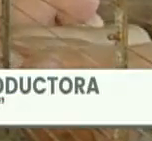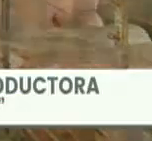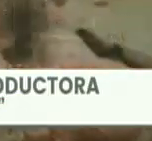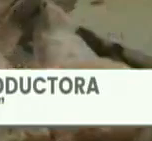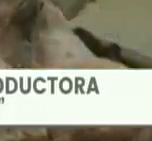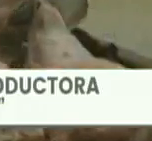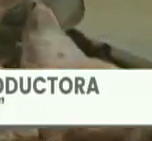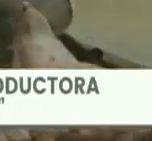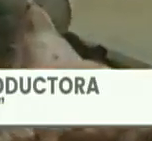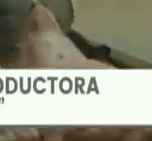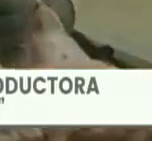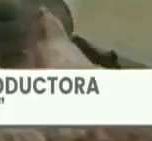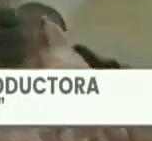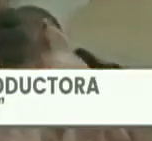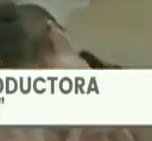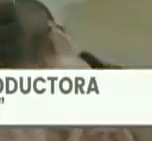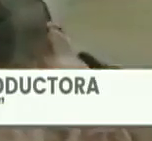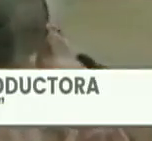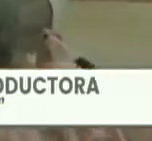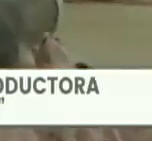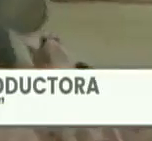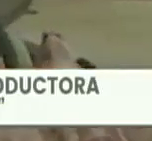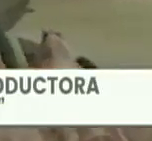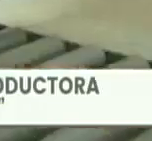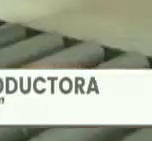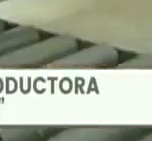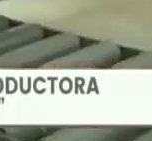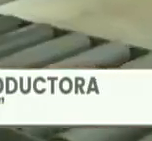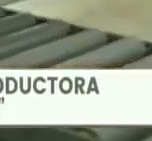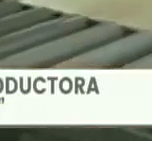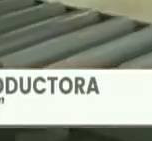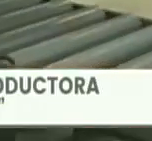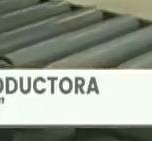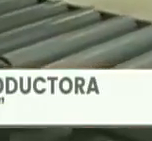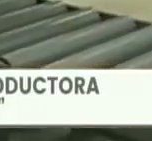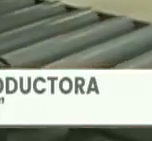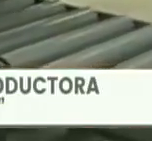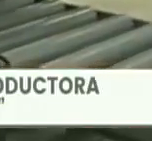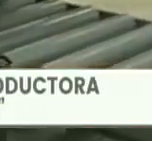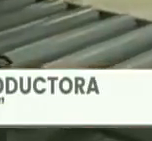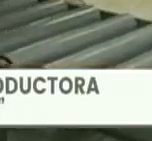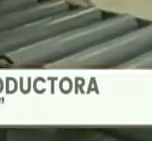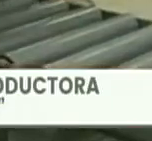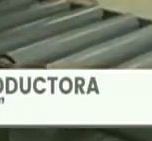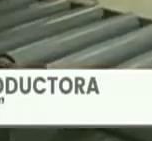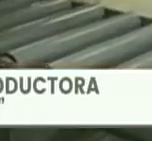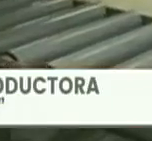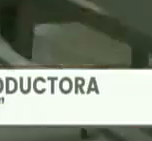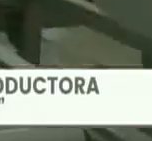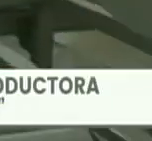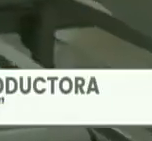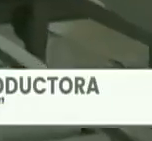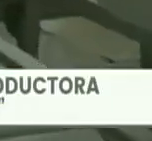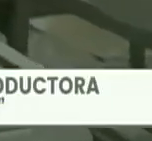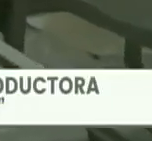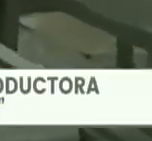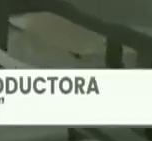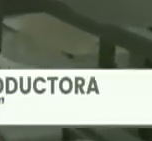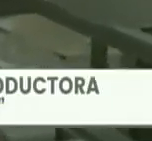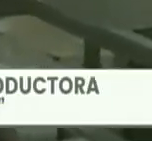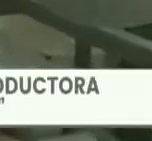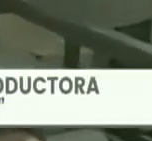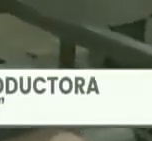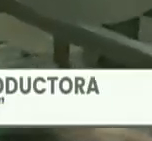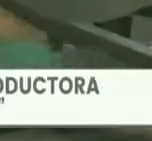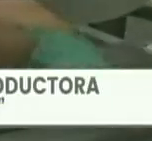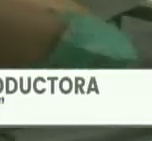piscina privada, lo cual permite que en horas de altas temperaturas, como la que en este momento estamos, los cerdos se dirigen a esa área